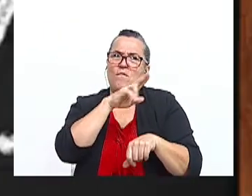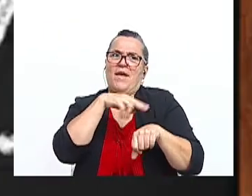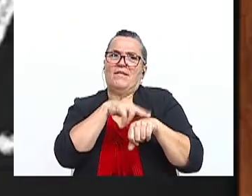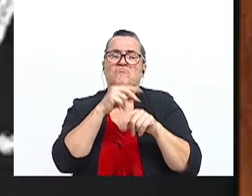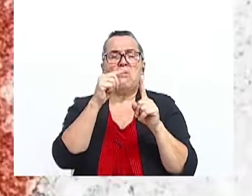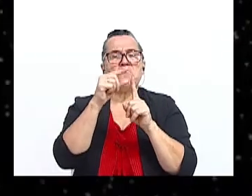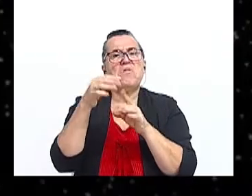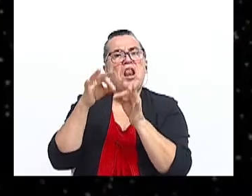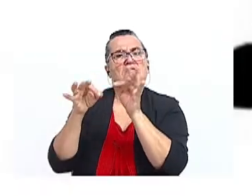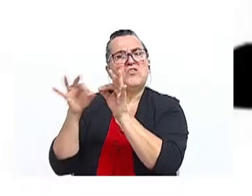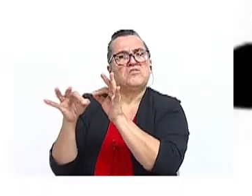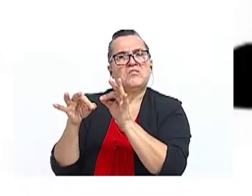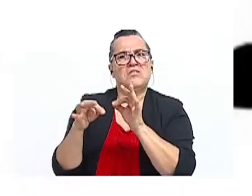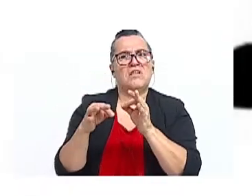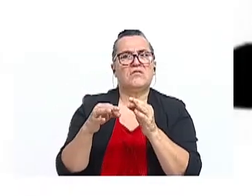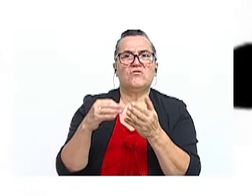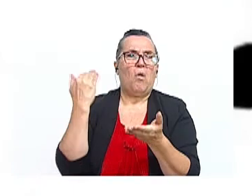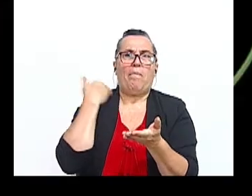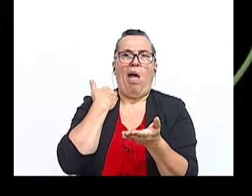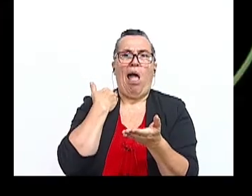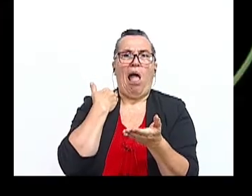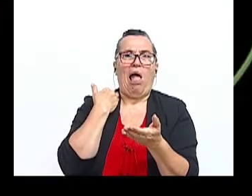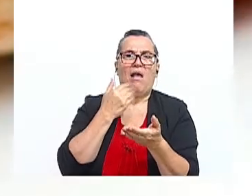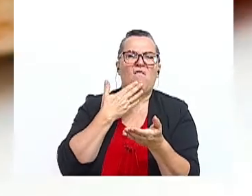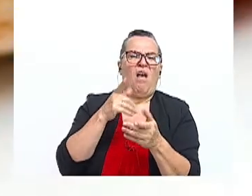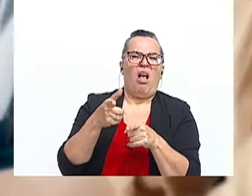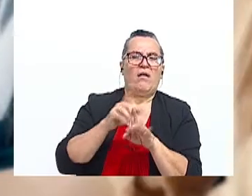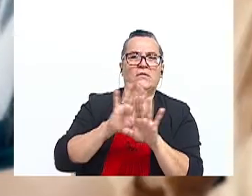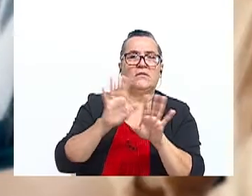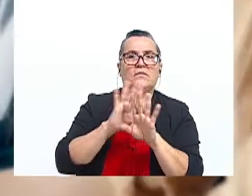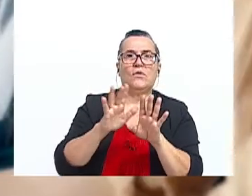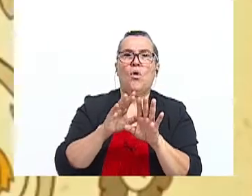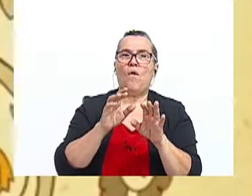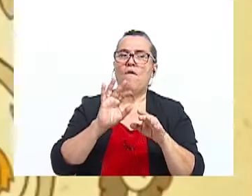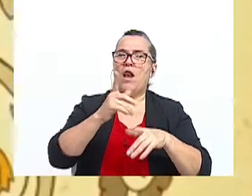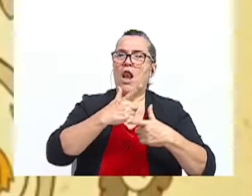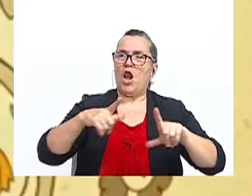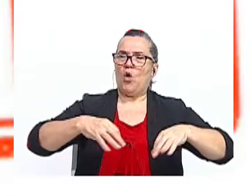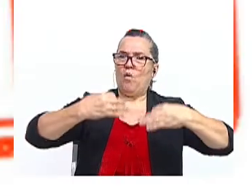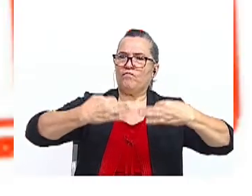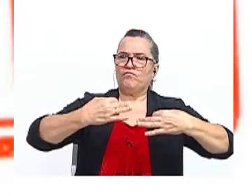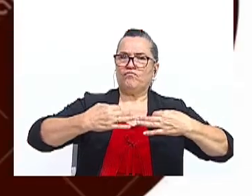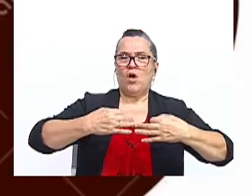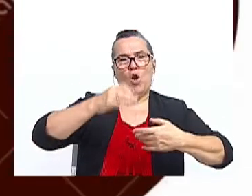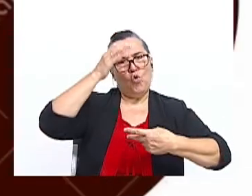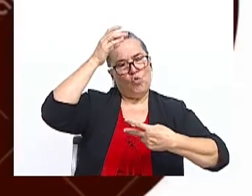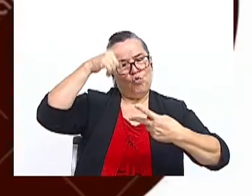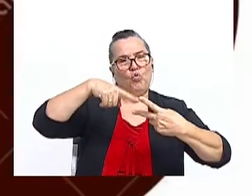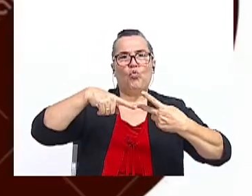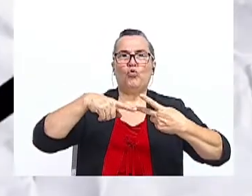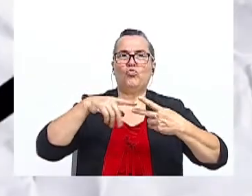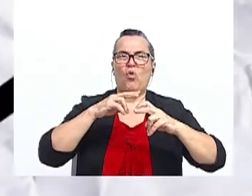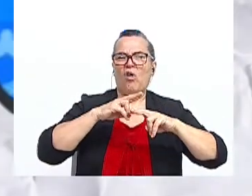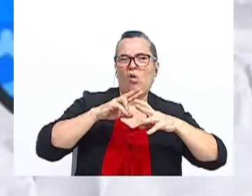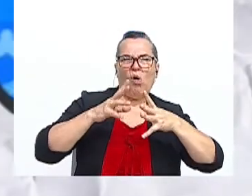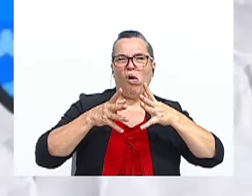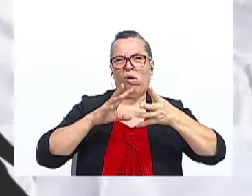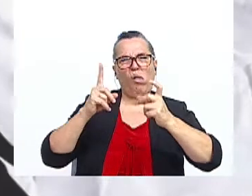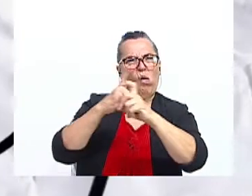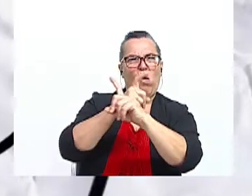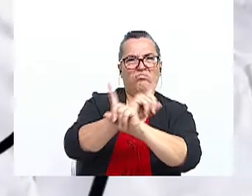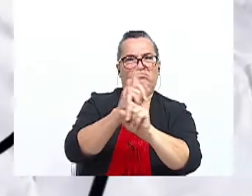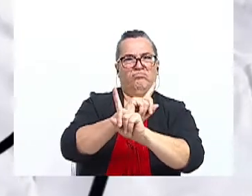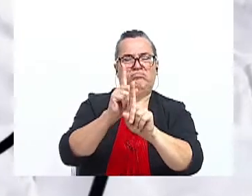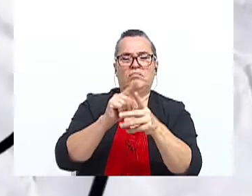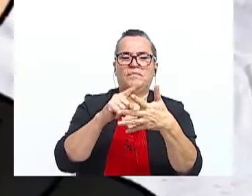palabras sencillas, sin caer en lo vulgar. El lenguaje debe ser formal, culto, sin ser rebuscado. Está compuesto